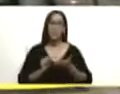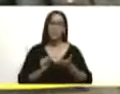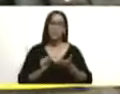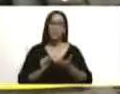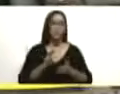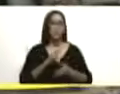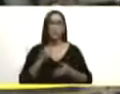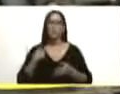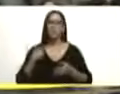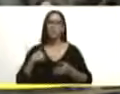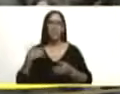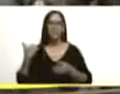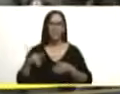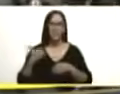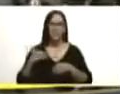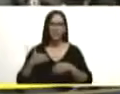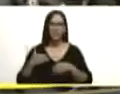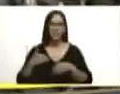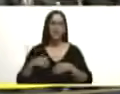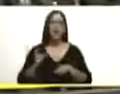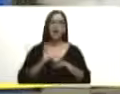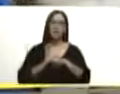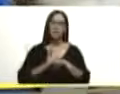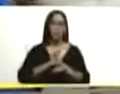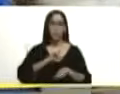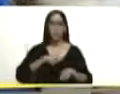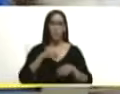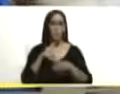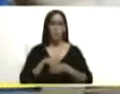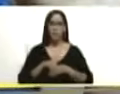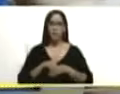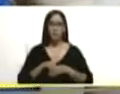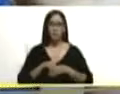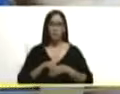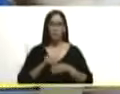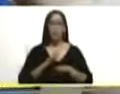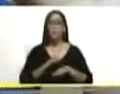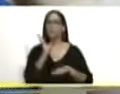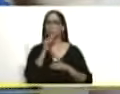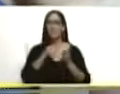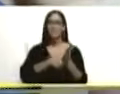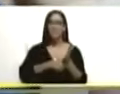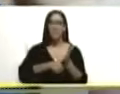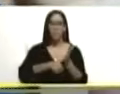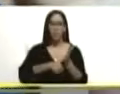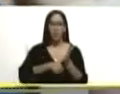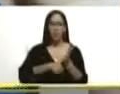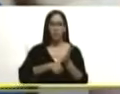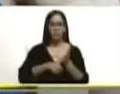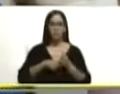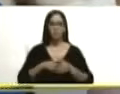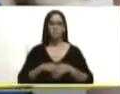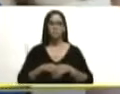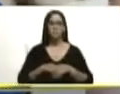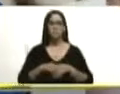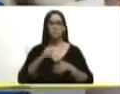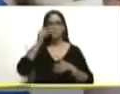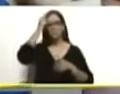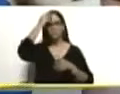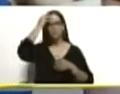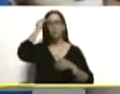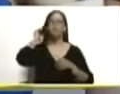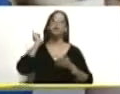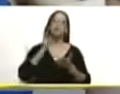no tenían derecho a la ciudadanía, no podían votar, porque no tenían cédula de identidad. Y llegó el